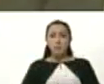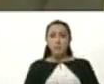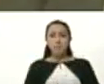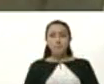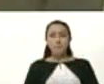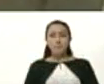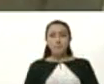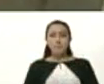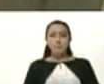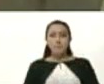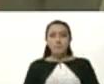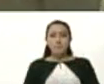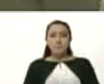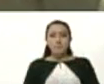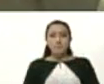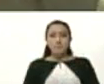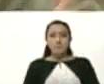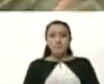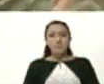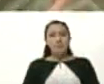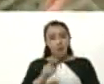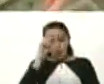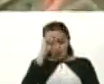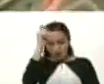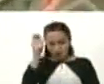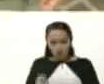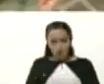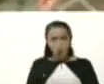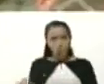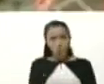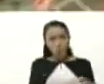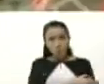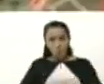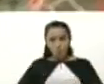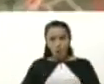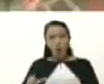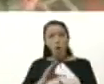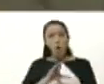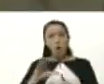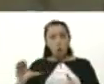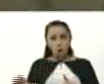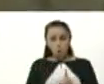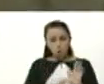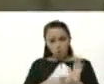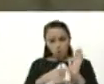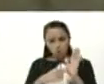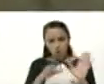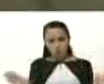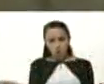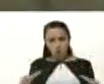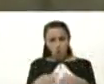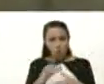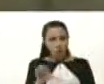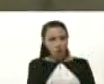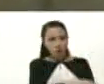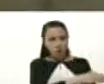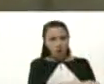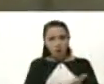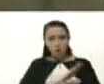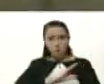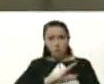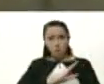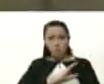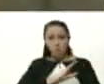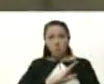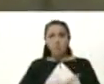Venezuela, y reconoce el maravilloso aporte artístico de esta agrupación, nuestra agrupación